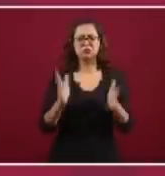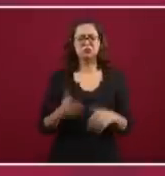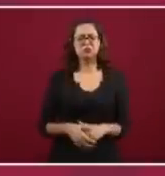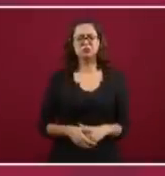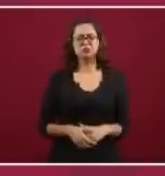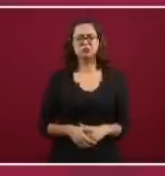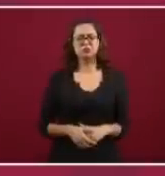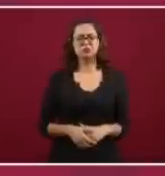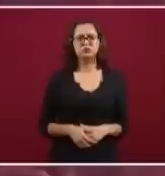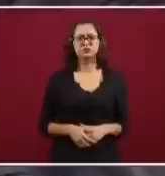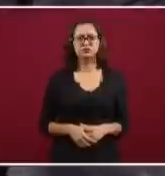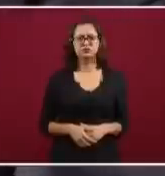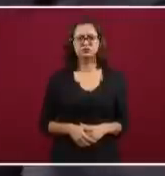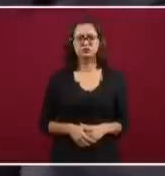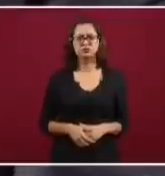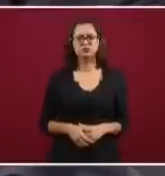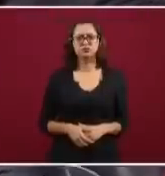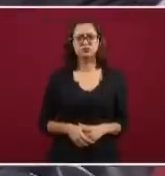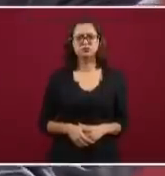no